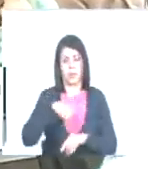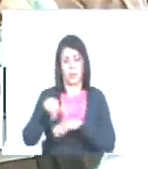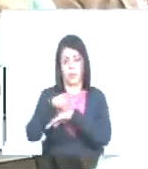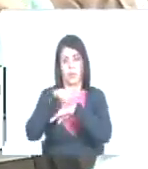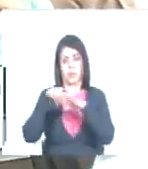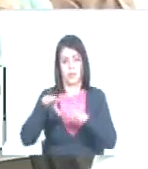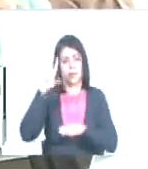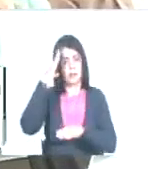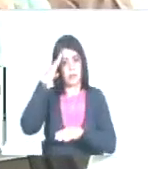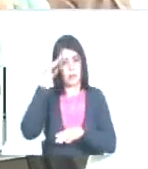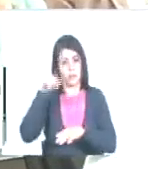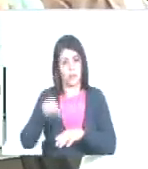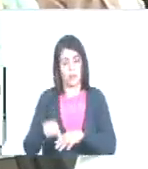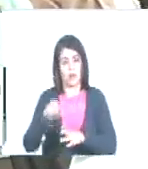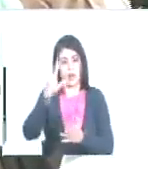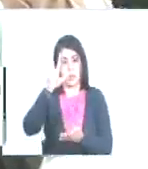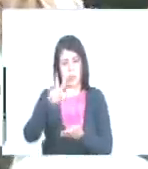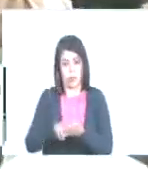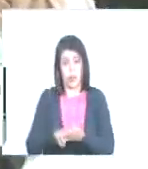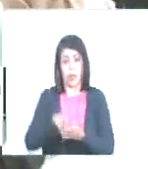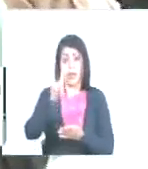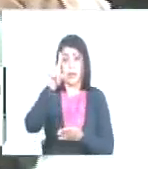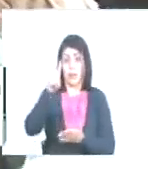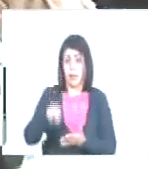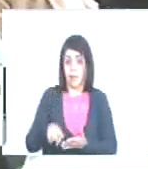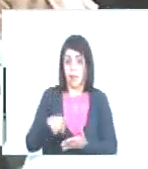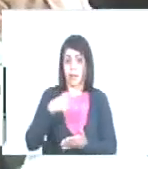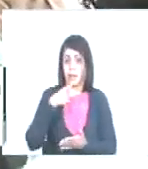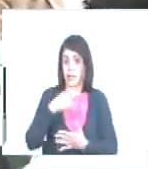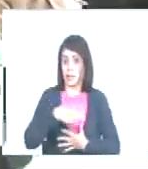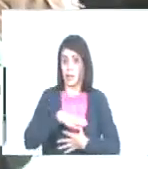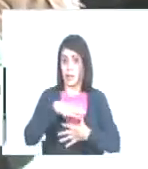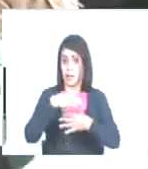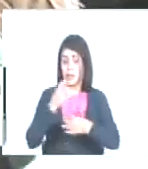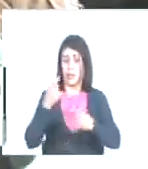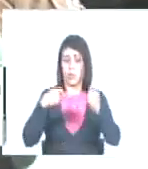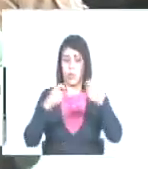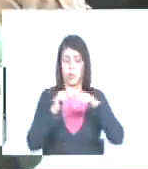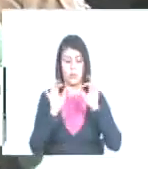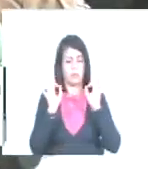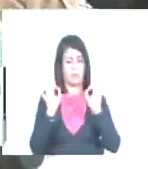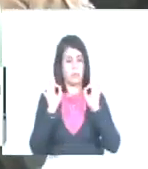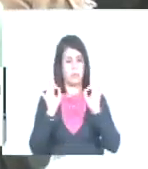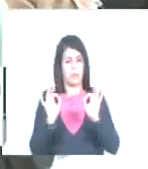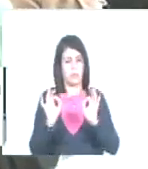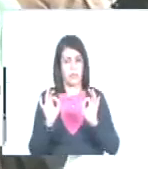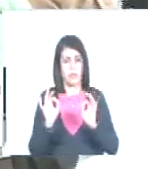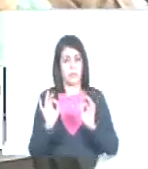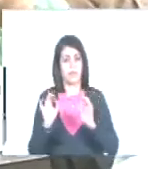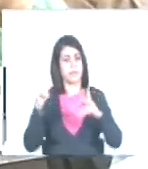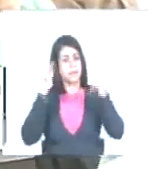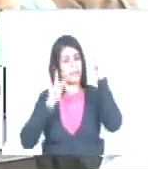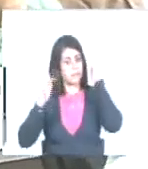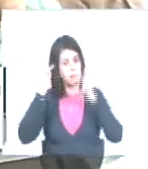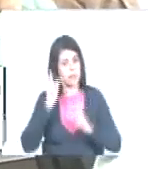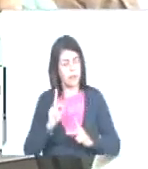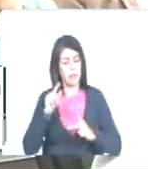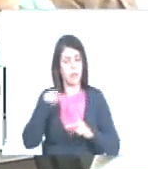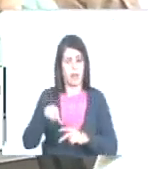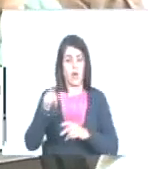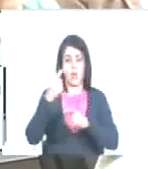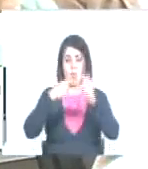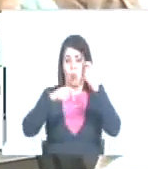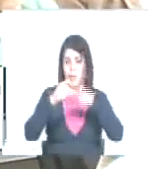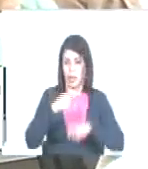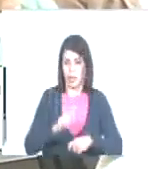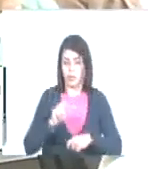gobierno y que sabemos que va a ser aprobada. Además, hay intereses comerciales extraordinarios en la parte turística, en la parte